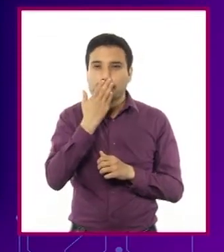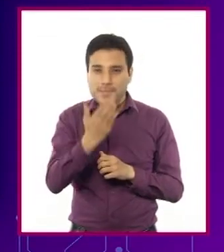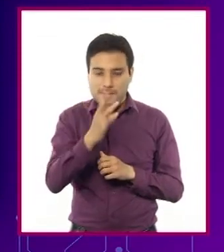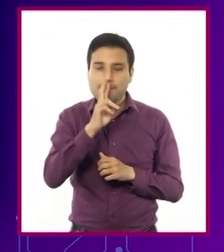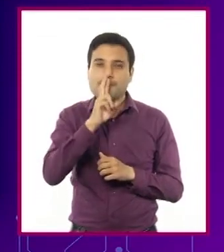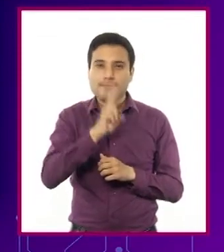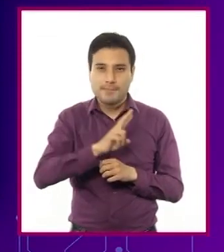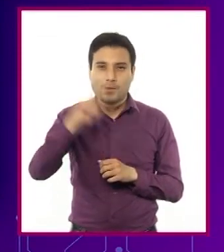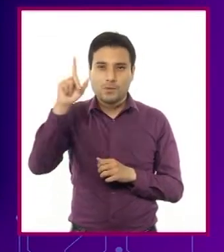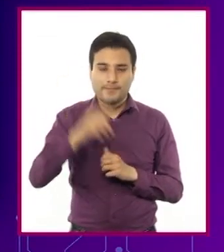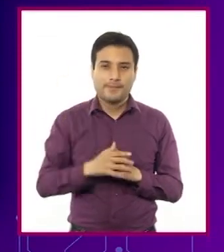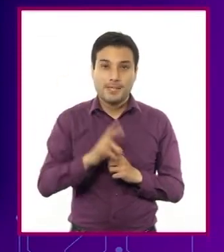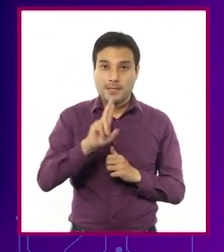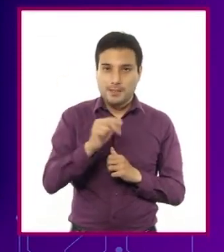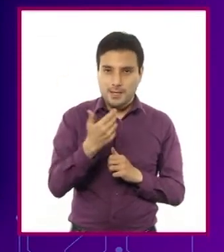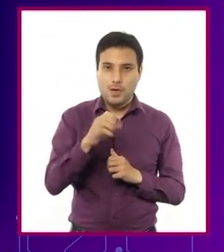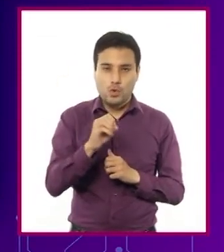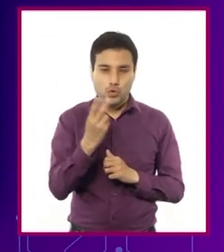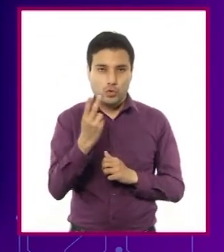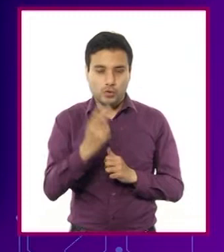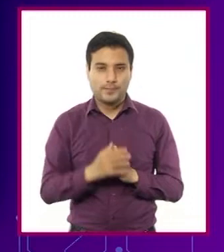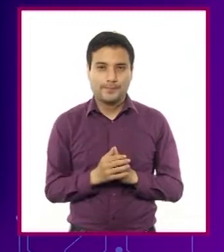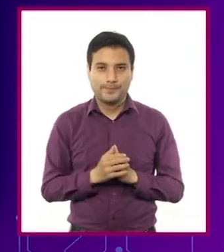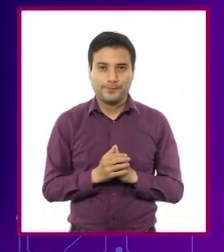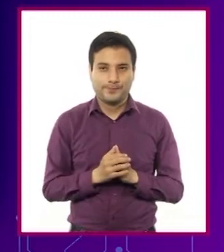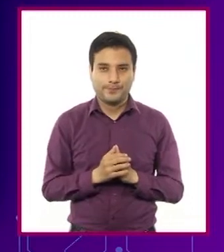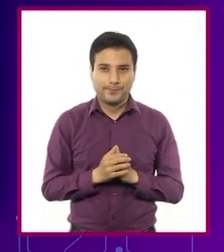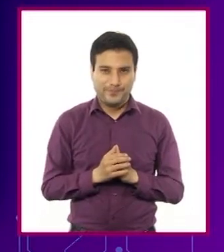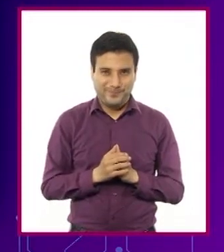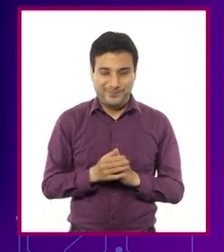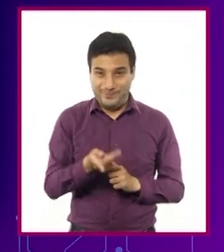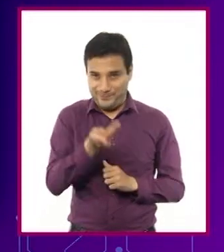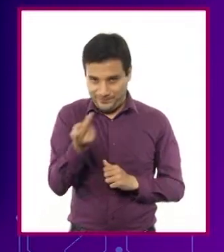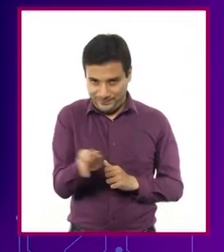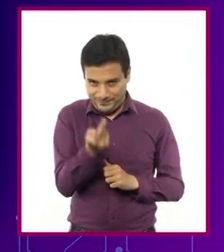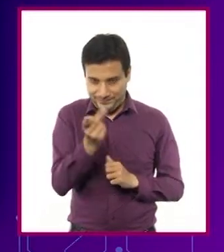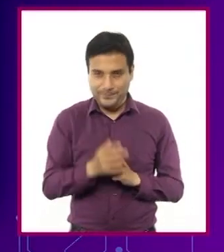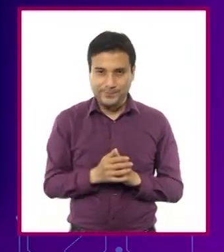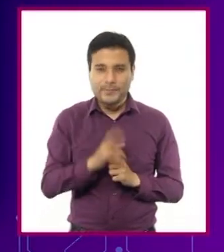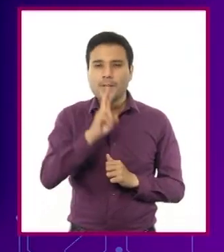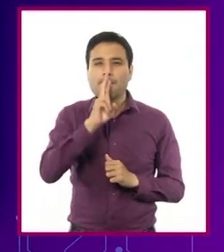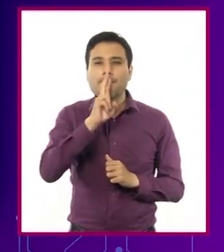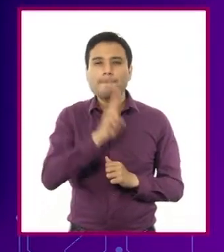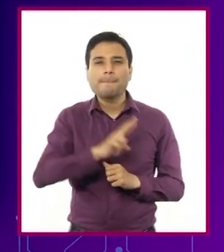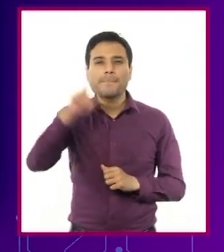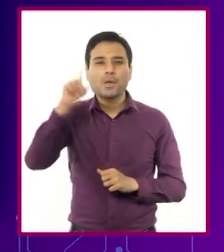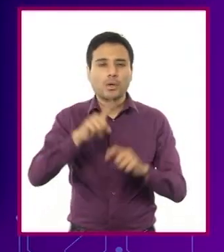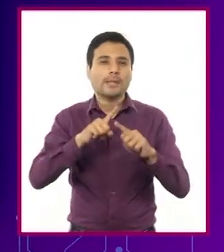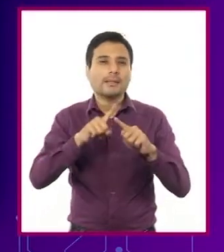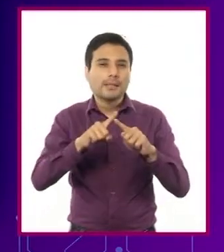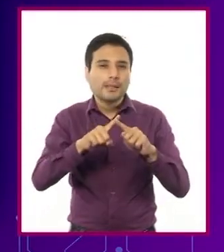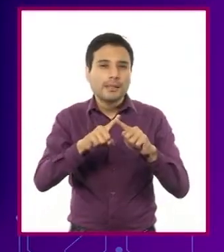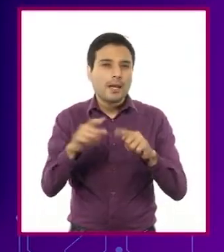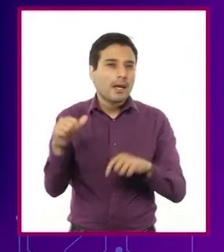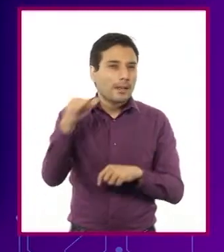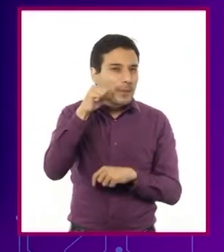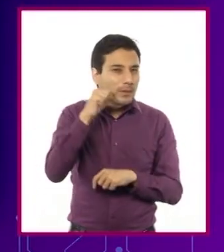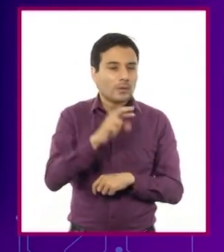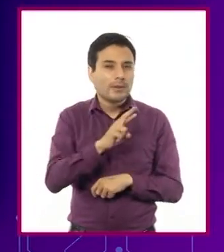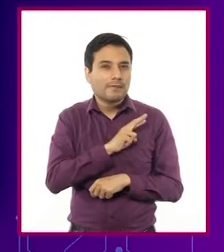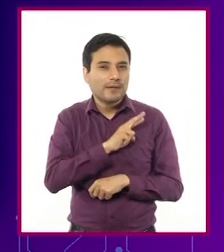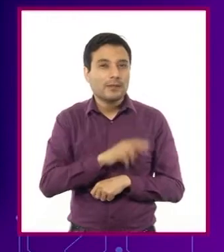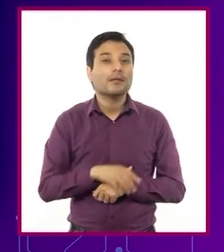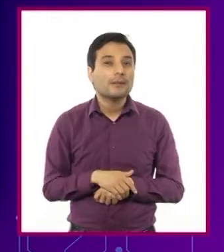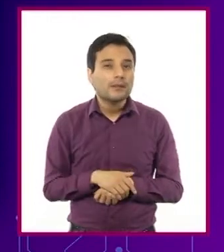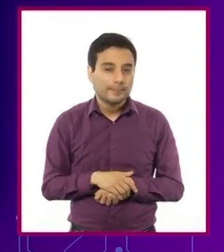con el rango de 2. Lo anterior responde a la pregunta, ¿quién logró el mejor desempeño? Y la respuesta